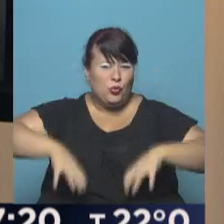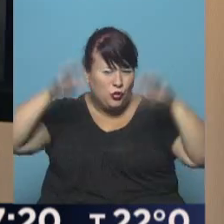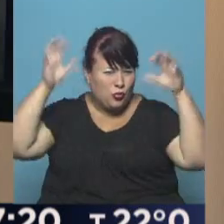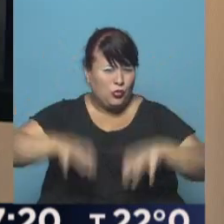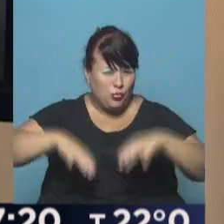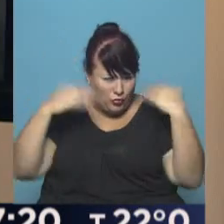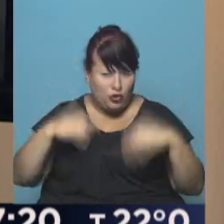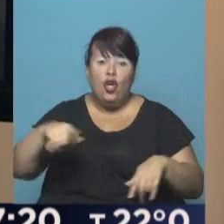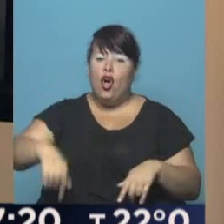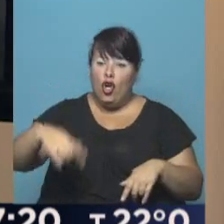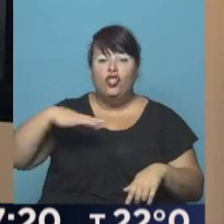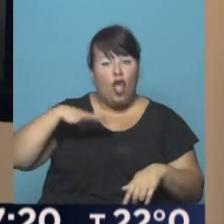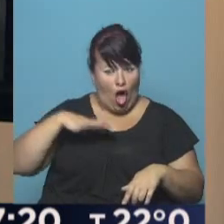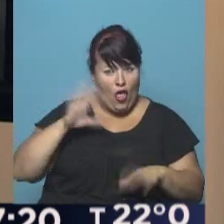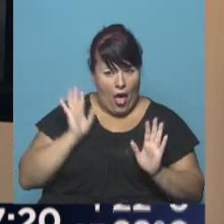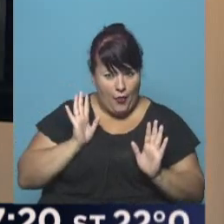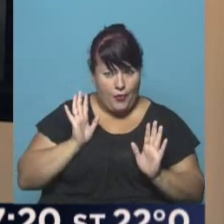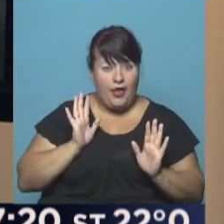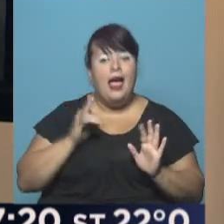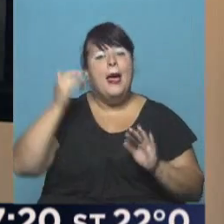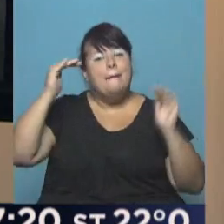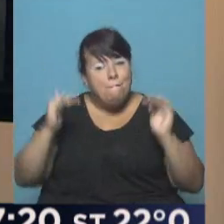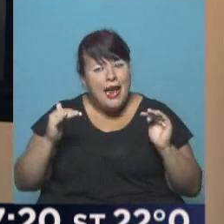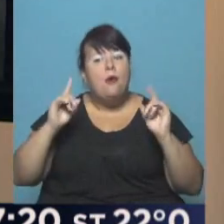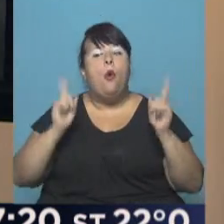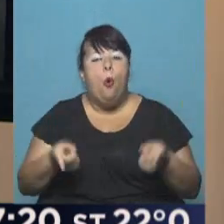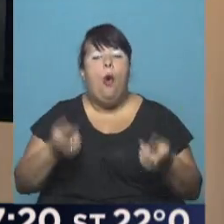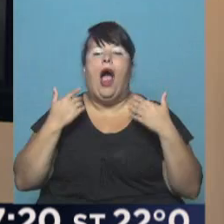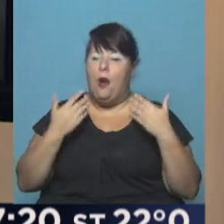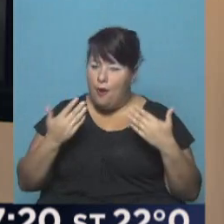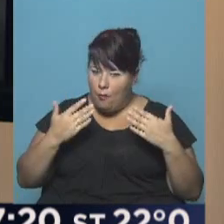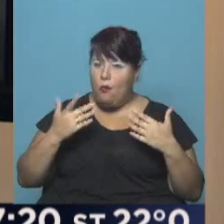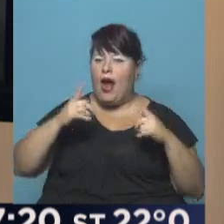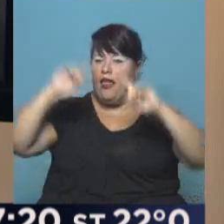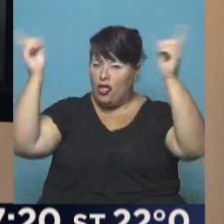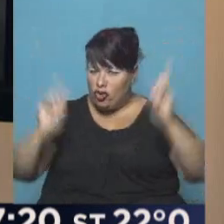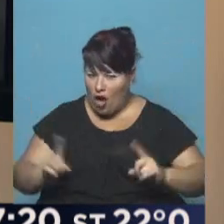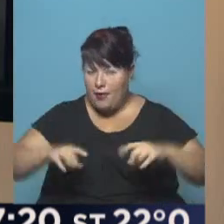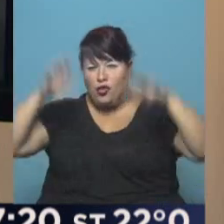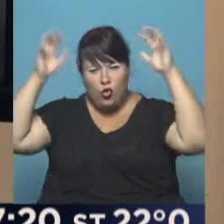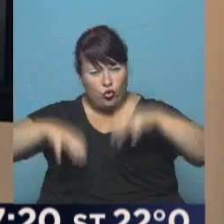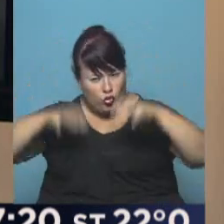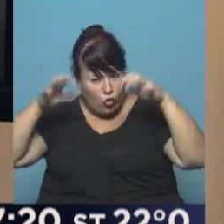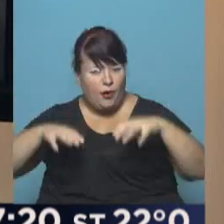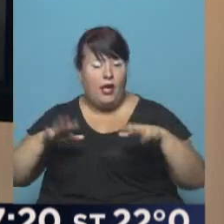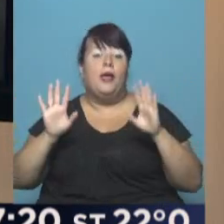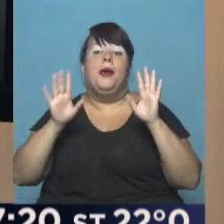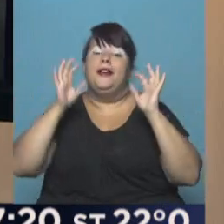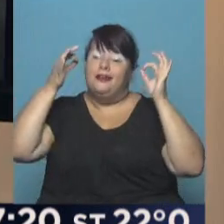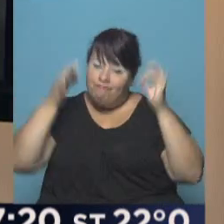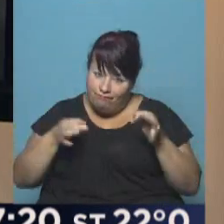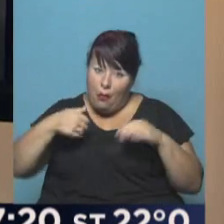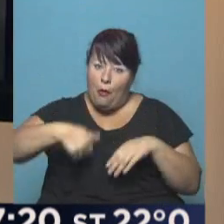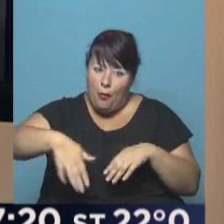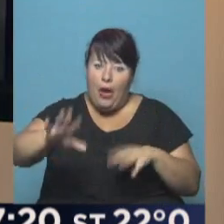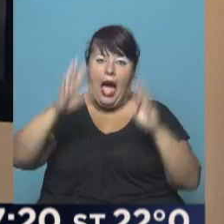cantidad de agua todavía hoy. Ya es baja, pero existe la probabilidad de alguna tormenta y alguna lluvia, que más bien va a ir